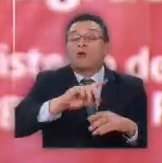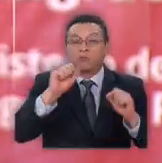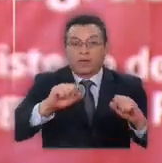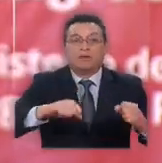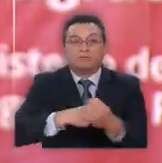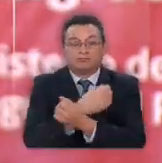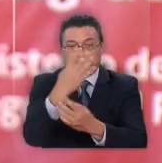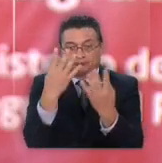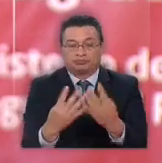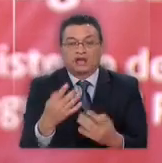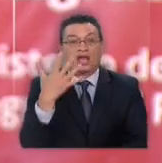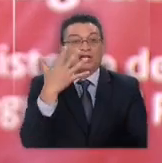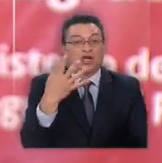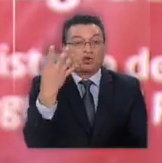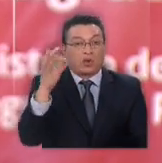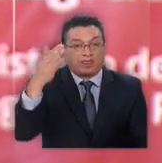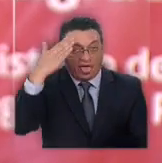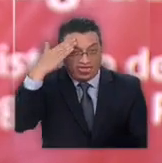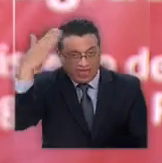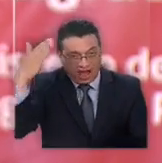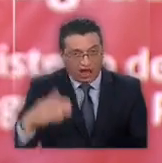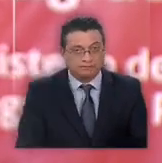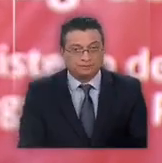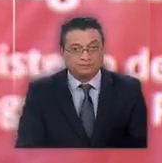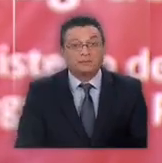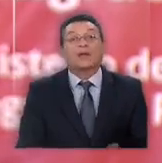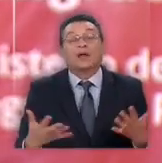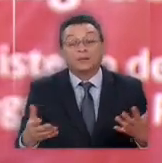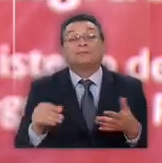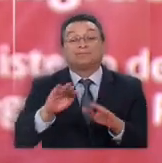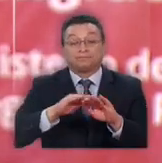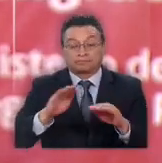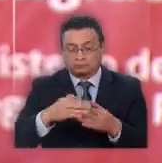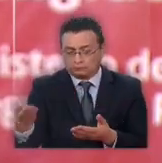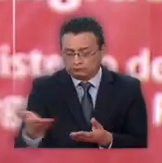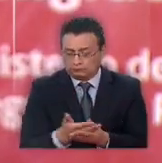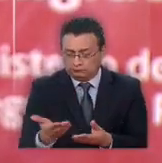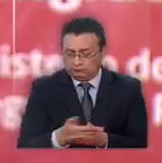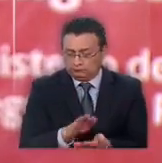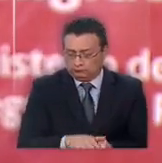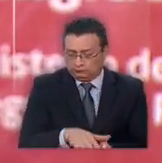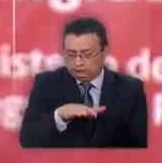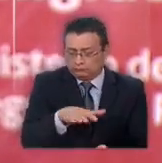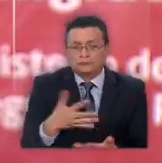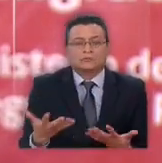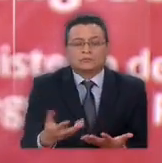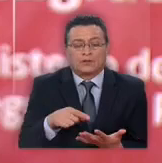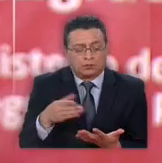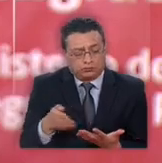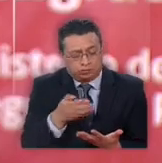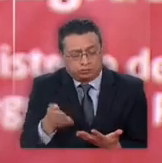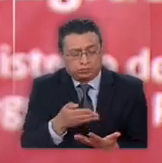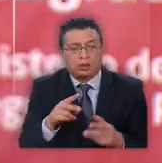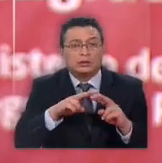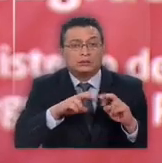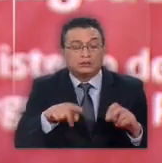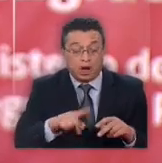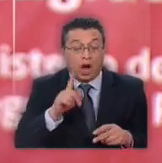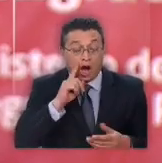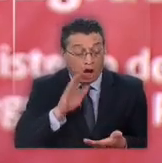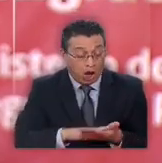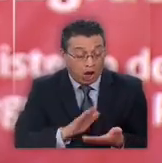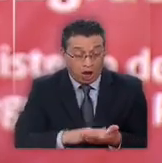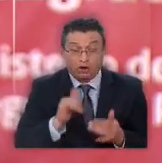cárcel hasta 540 días, por lo tanto, estamos recogiendo los antecedentes y tal como lo hemos hecho en ocasiones anteriores, si es que los